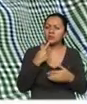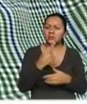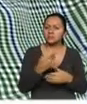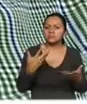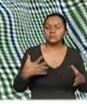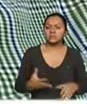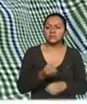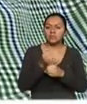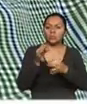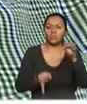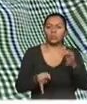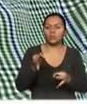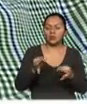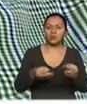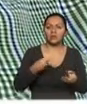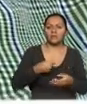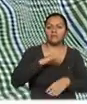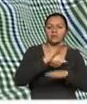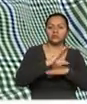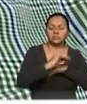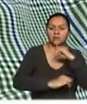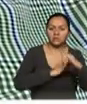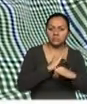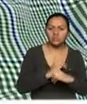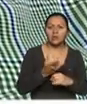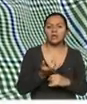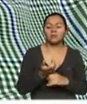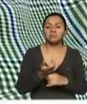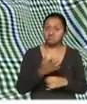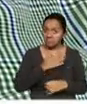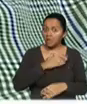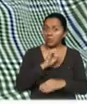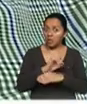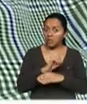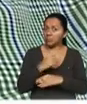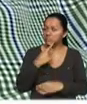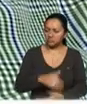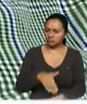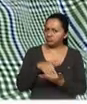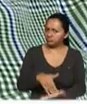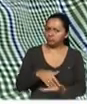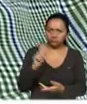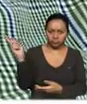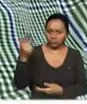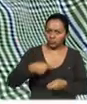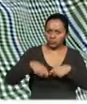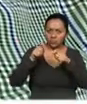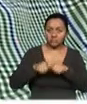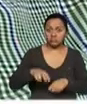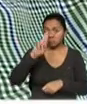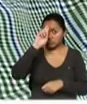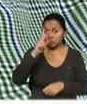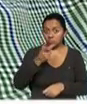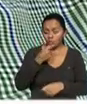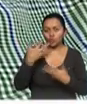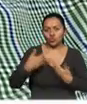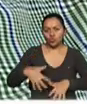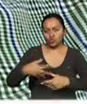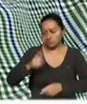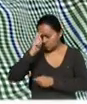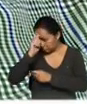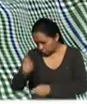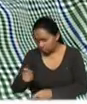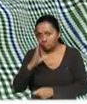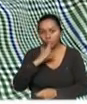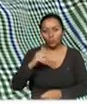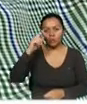de la seguridad jurídica y la inversión extranjera. Para mí, y quiero que sepa que en el pueblo dominicano tiene una altísima valoración el presidente